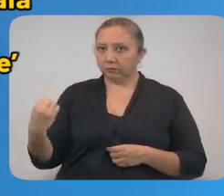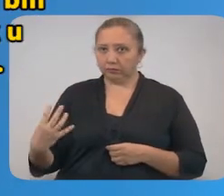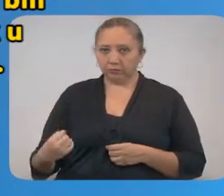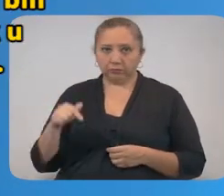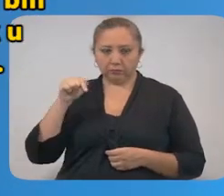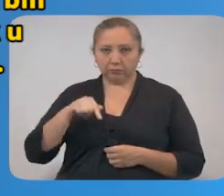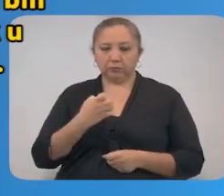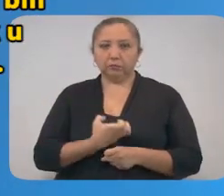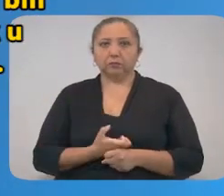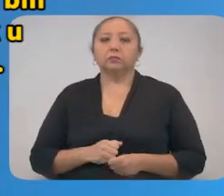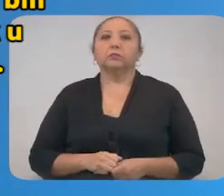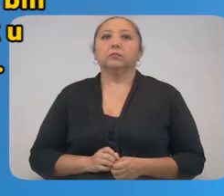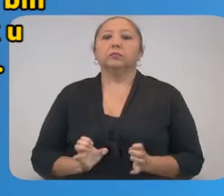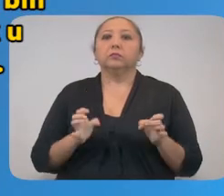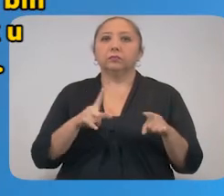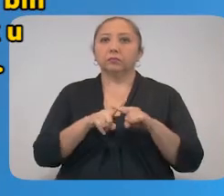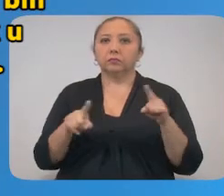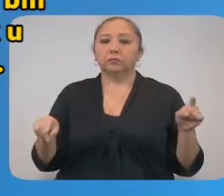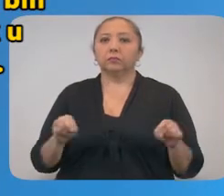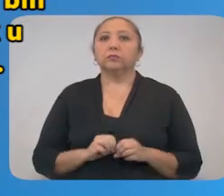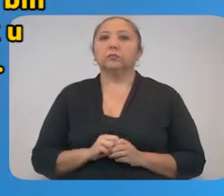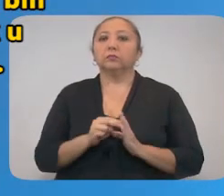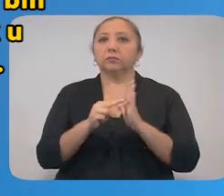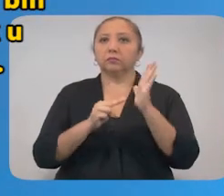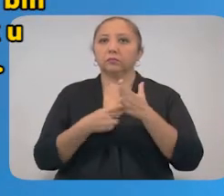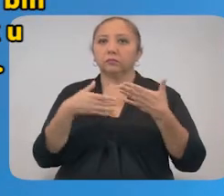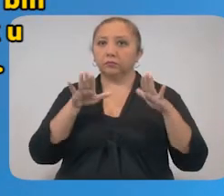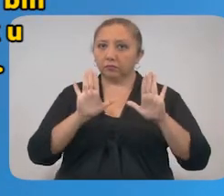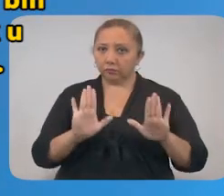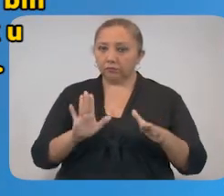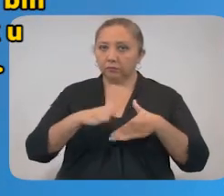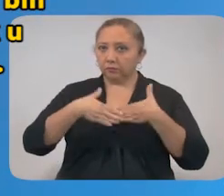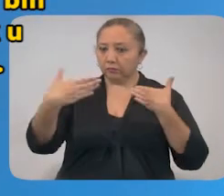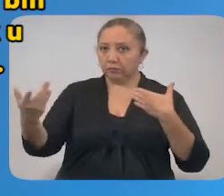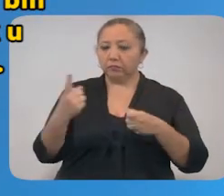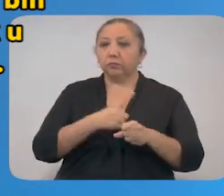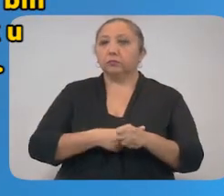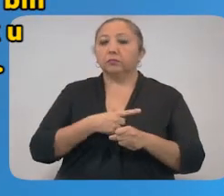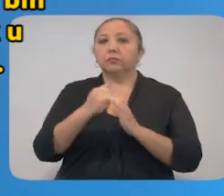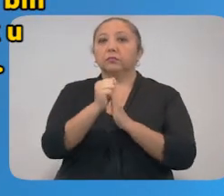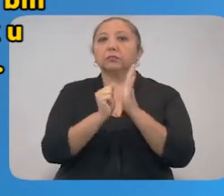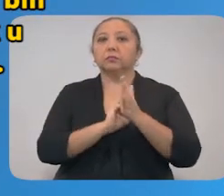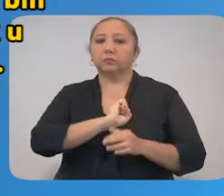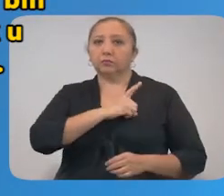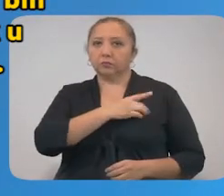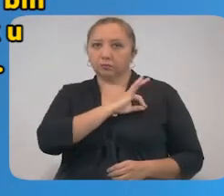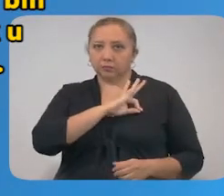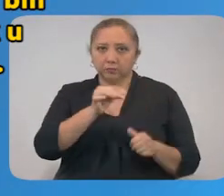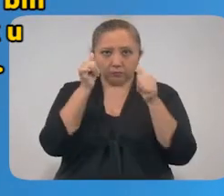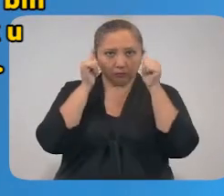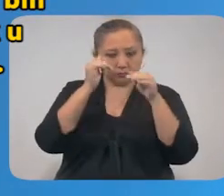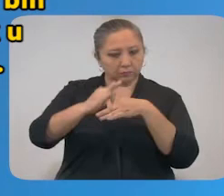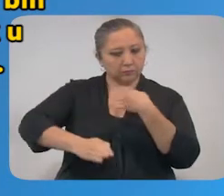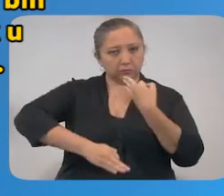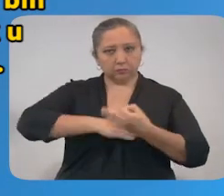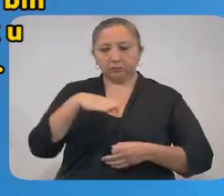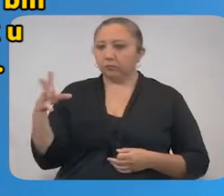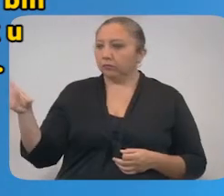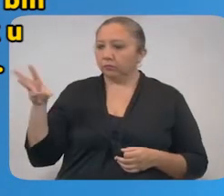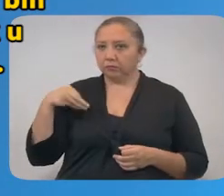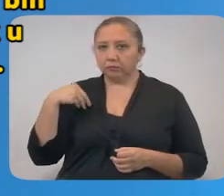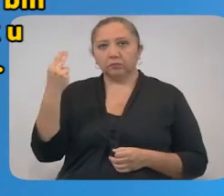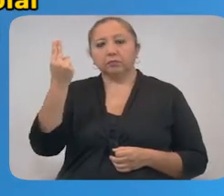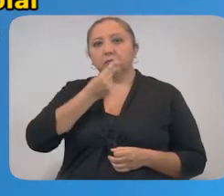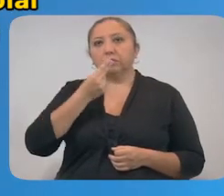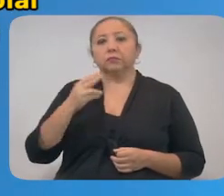estatal. Se han establecido diversas medidas para frenar el avance del coronavirus y el sistema de salud pueda atender a todos los contagiados que